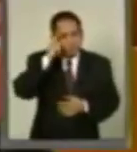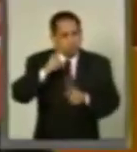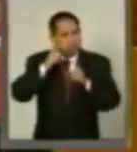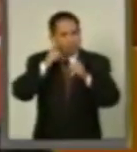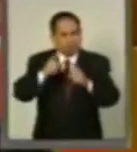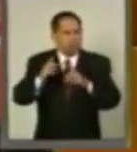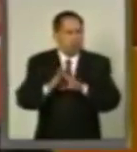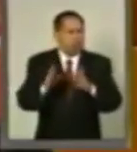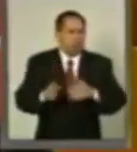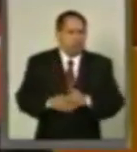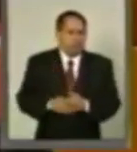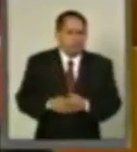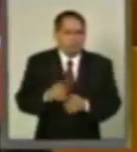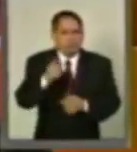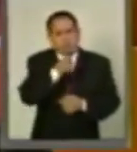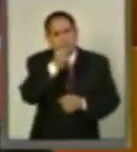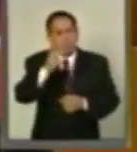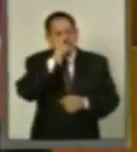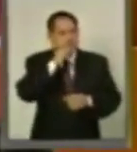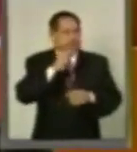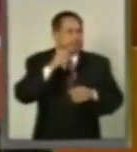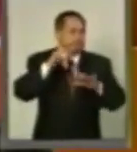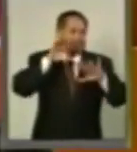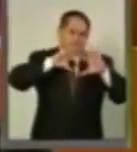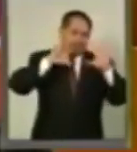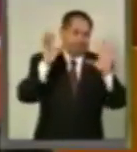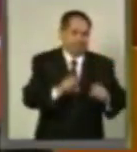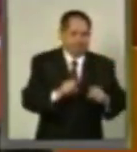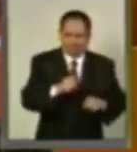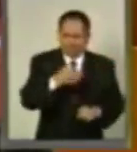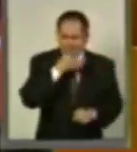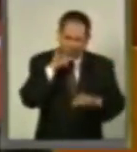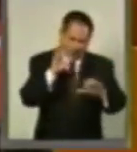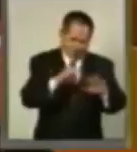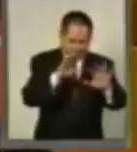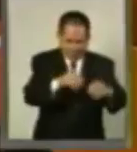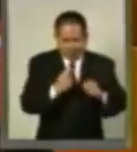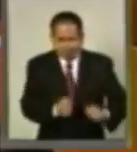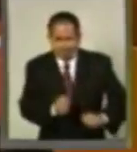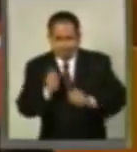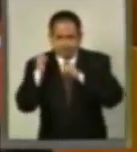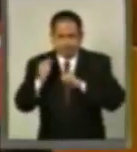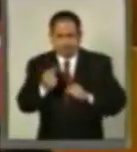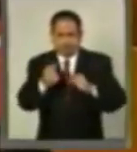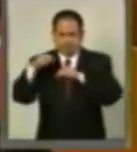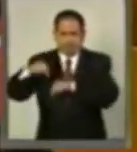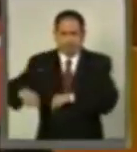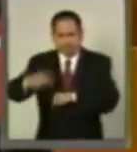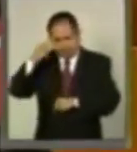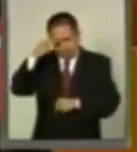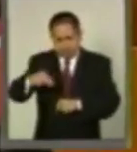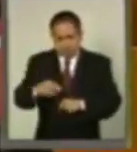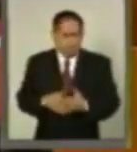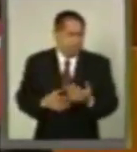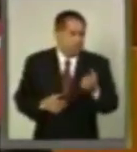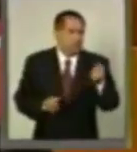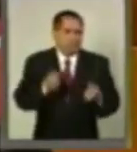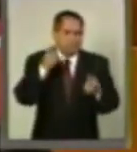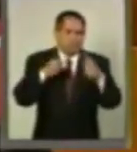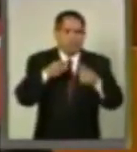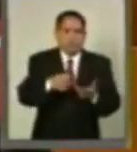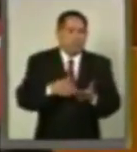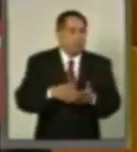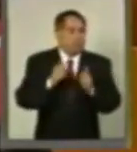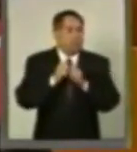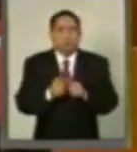objetivo, otros que no, y que son detenidos inmediatamente y deportados a nuestro país. Algunos otros que